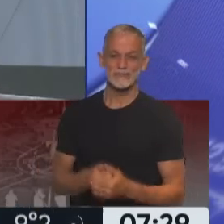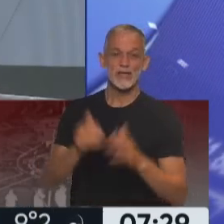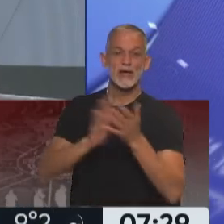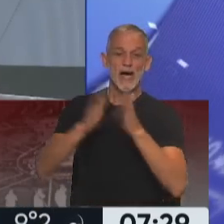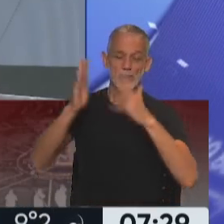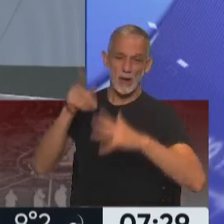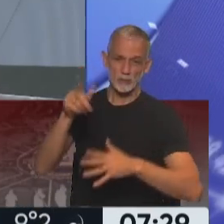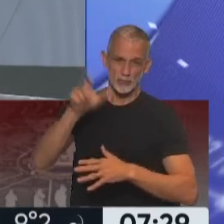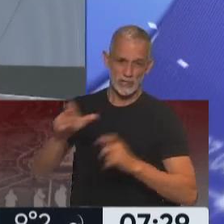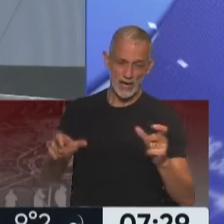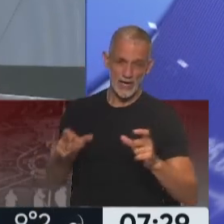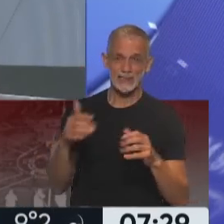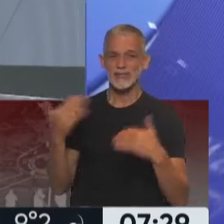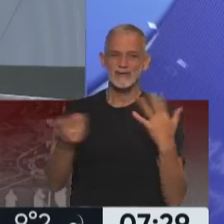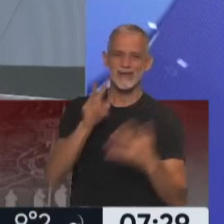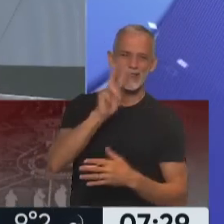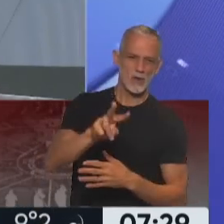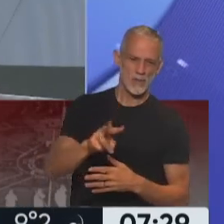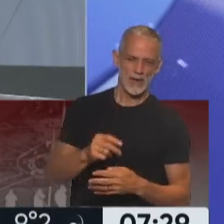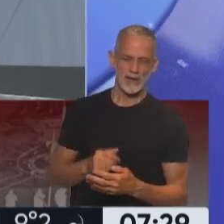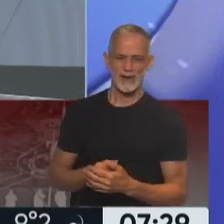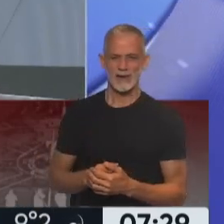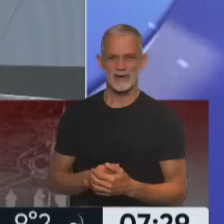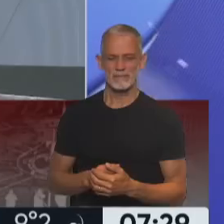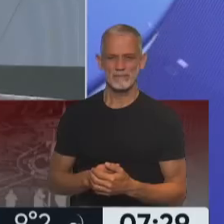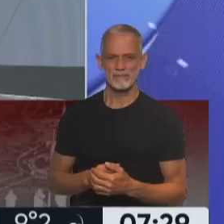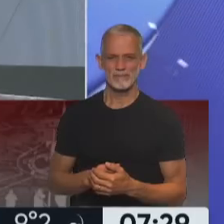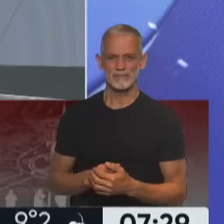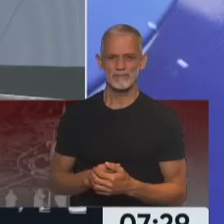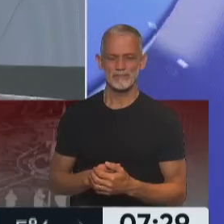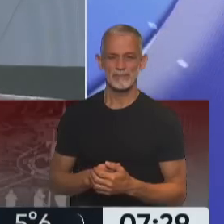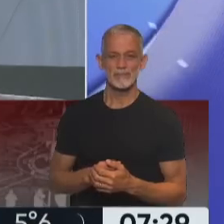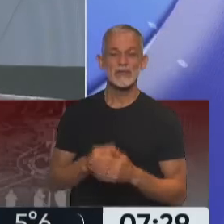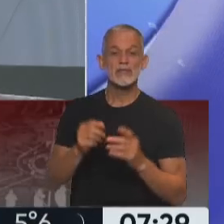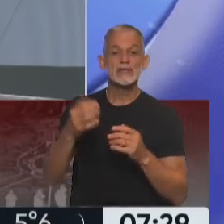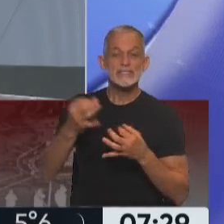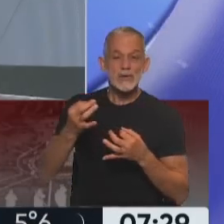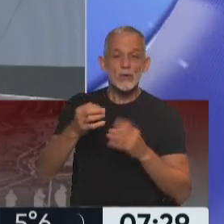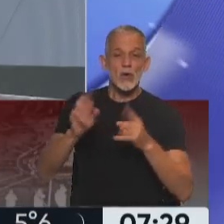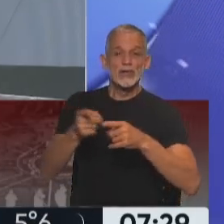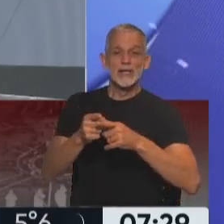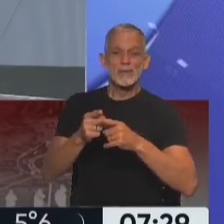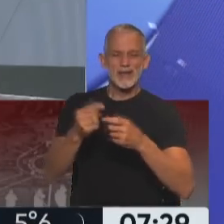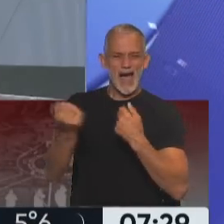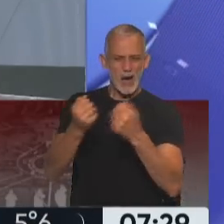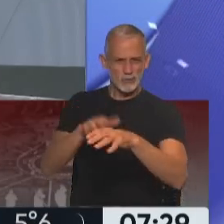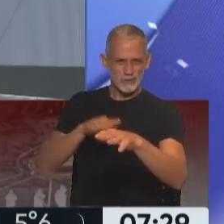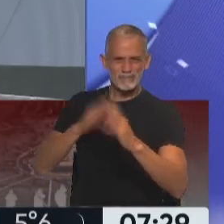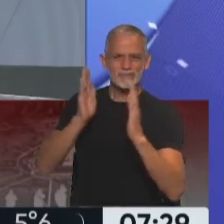los Sí, fieles, de quienes sí, están claro. seguramente ubicados. Familiares también seguramente estarán los cardenales más